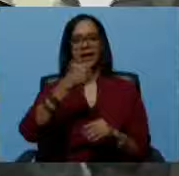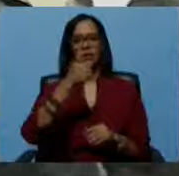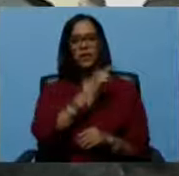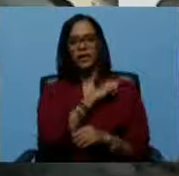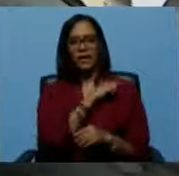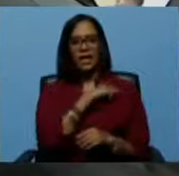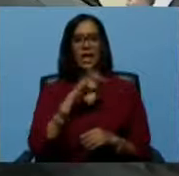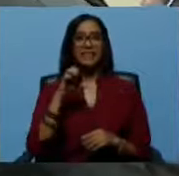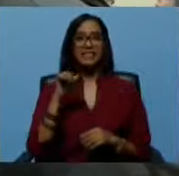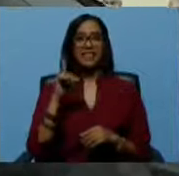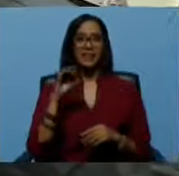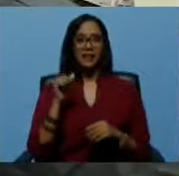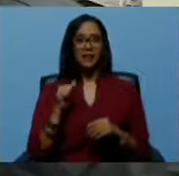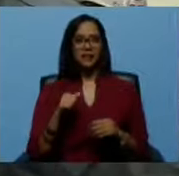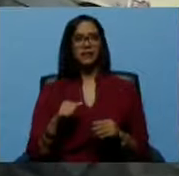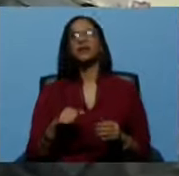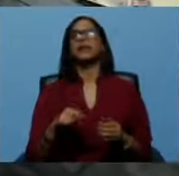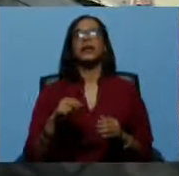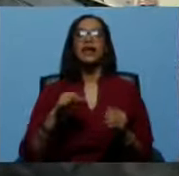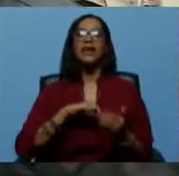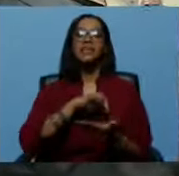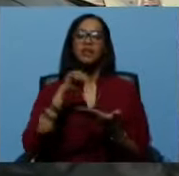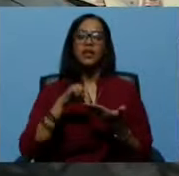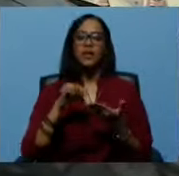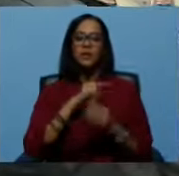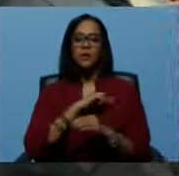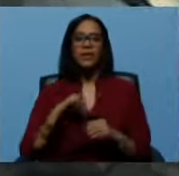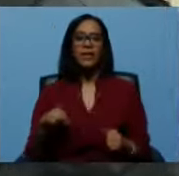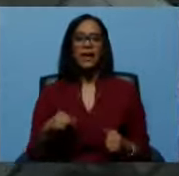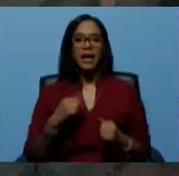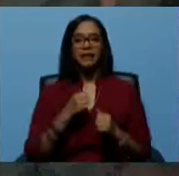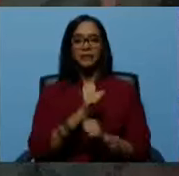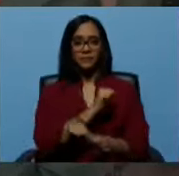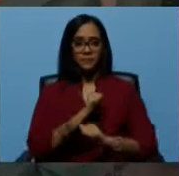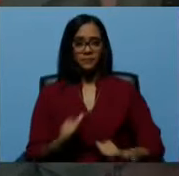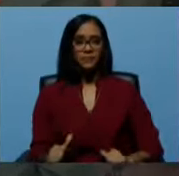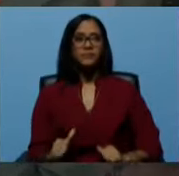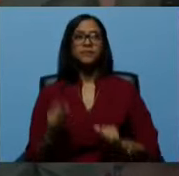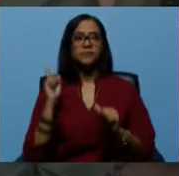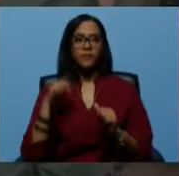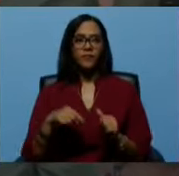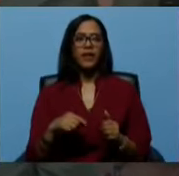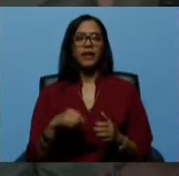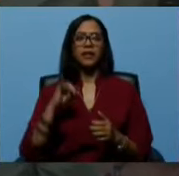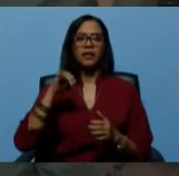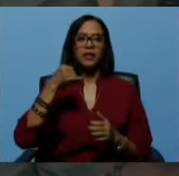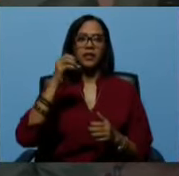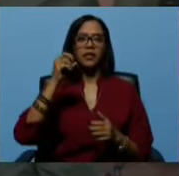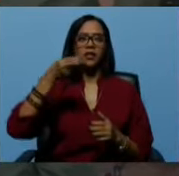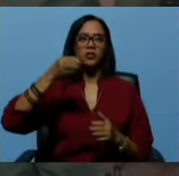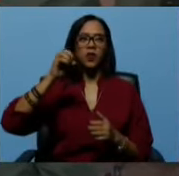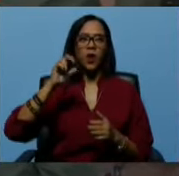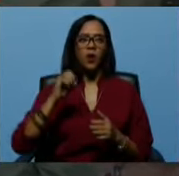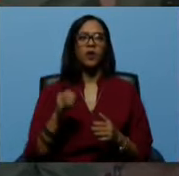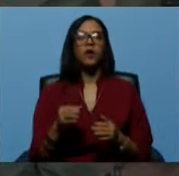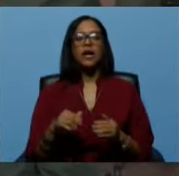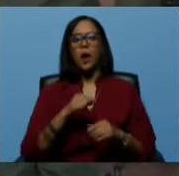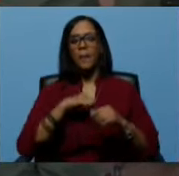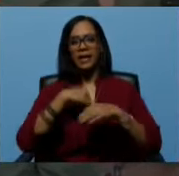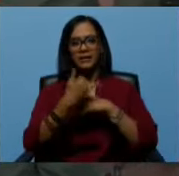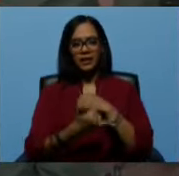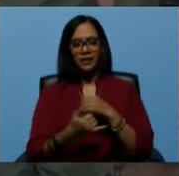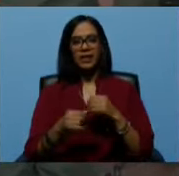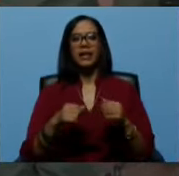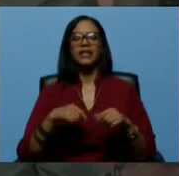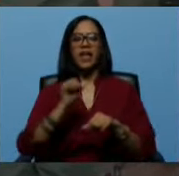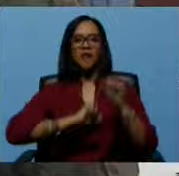Paredes, comandante general de la Guardia Nacional Bolivariana, que es condecorado en estos momentos. De igual manera, es condecorado el mayor general Joan Alexander Hernández Lares, comandante de la Región Estratégica en